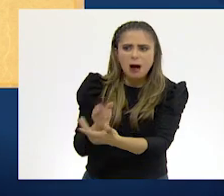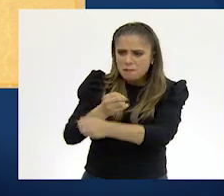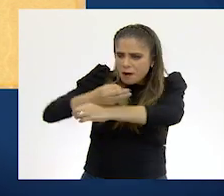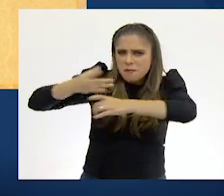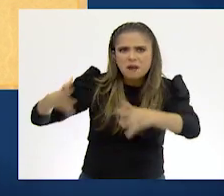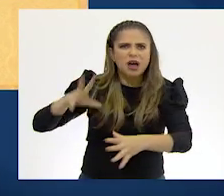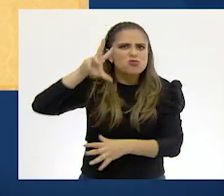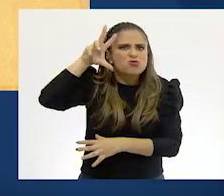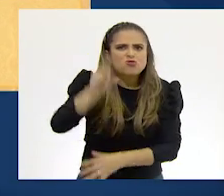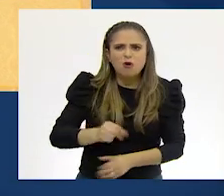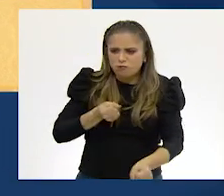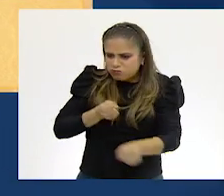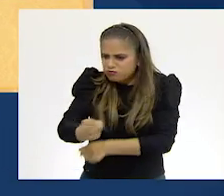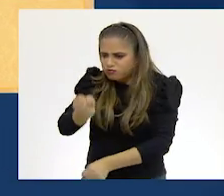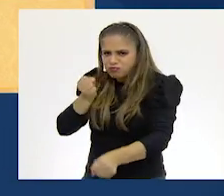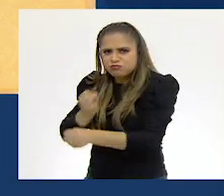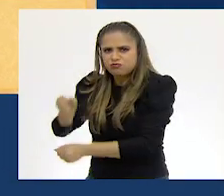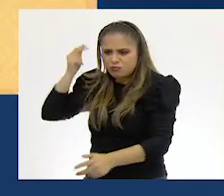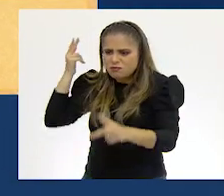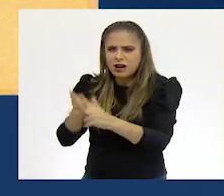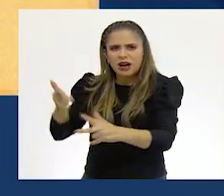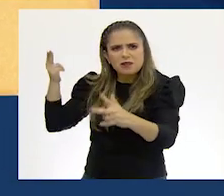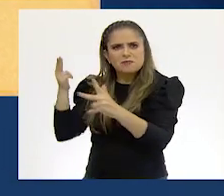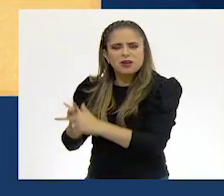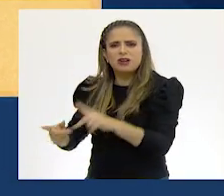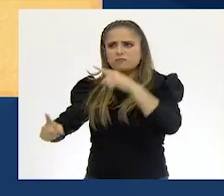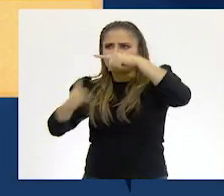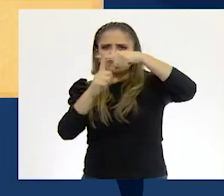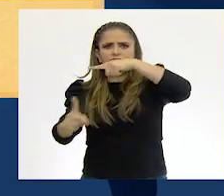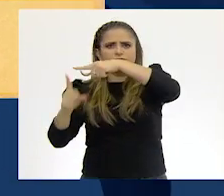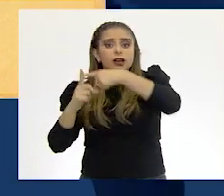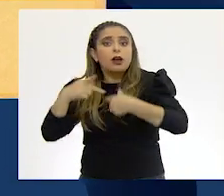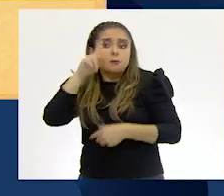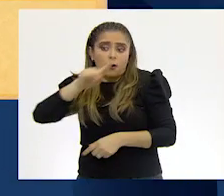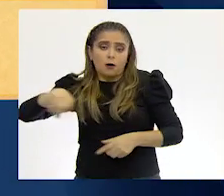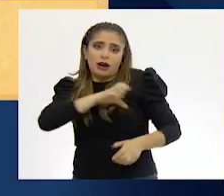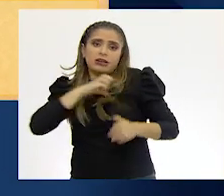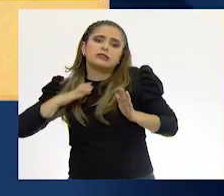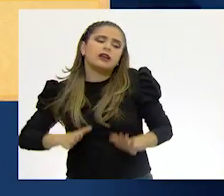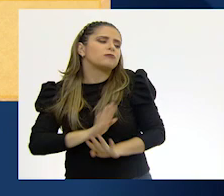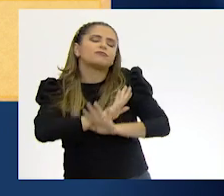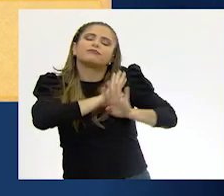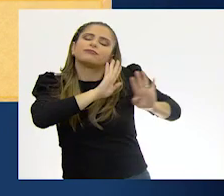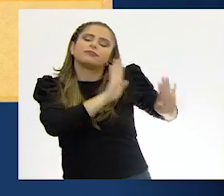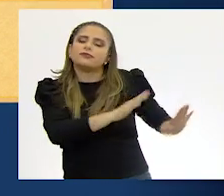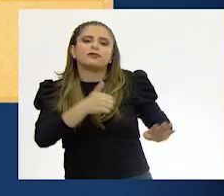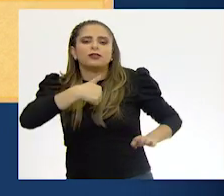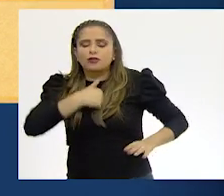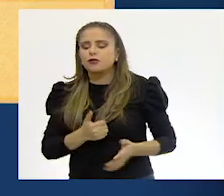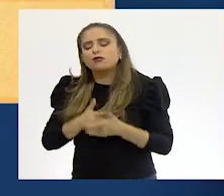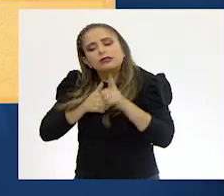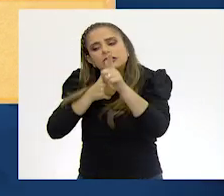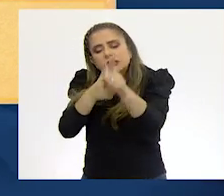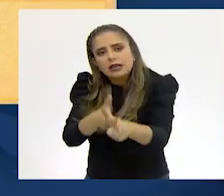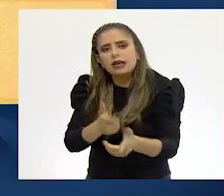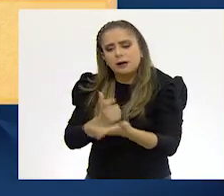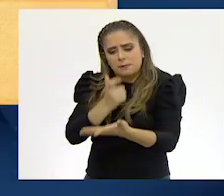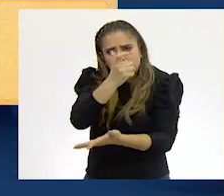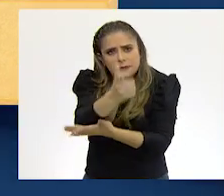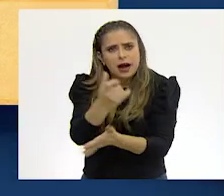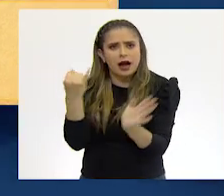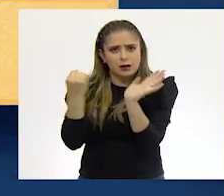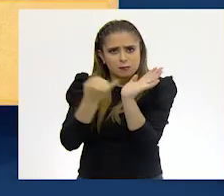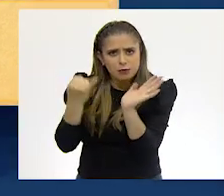era el cristianismo. Los cristianos solo trataban de cumplir con sus obligaciones como ciudadanos, pagando sus impuestos